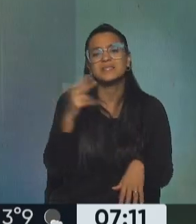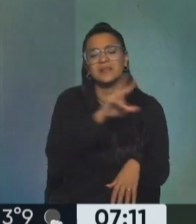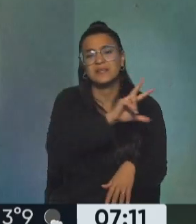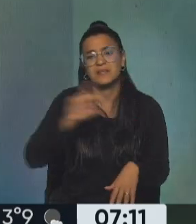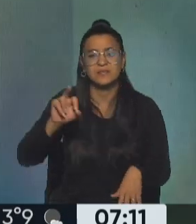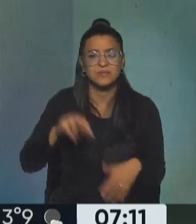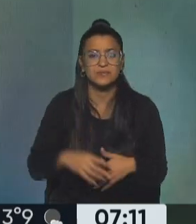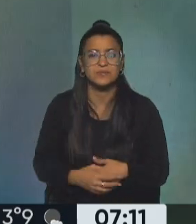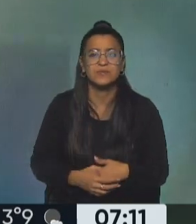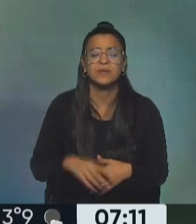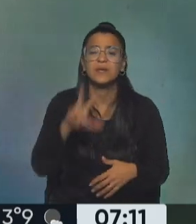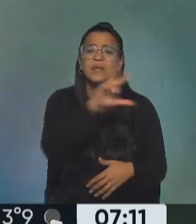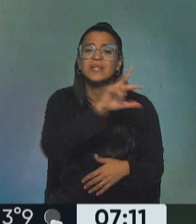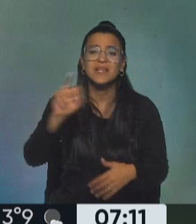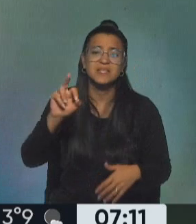monetaria